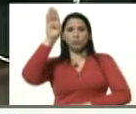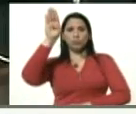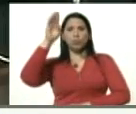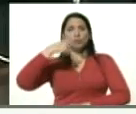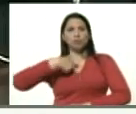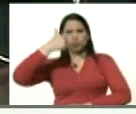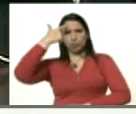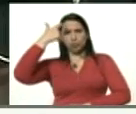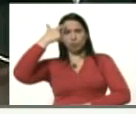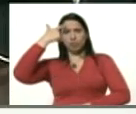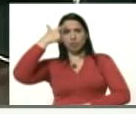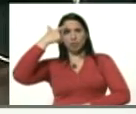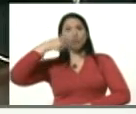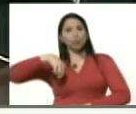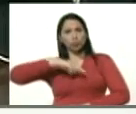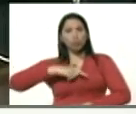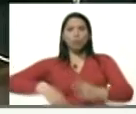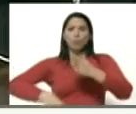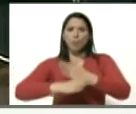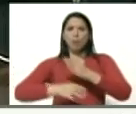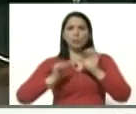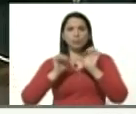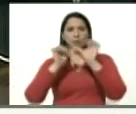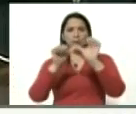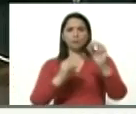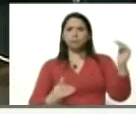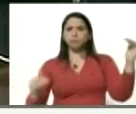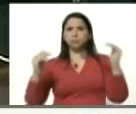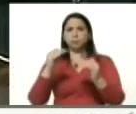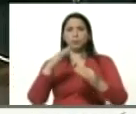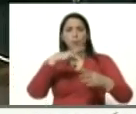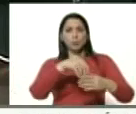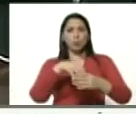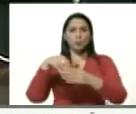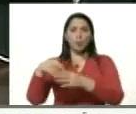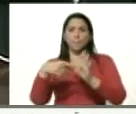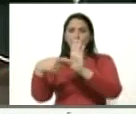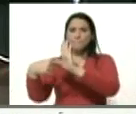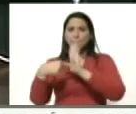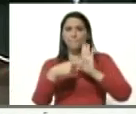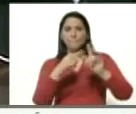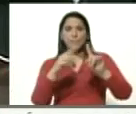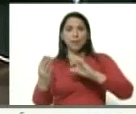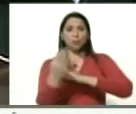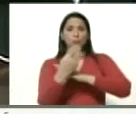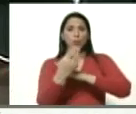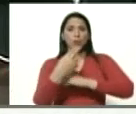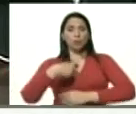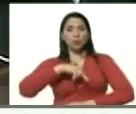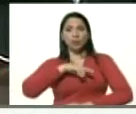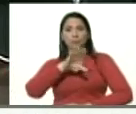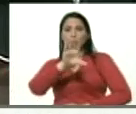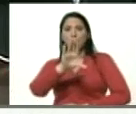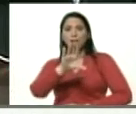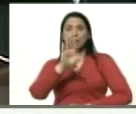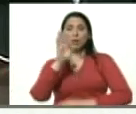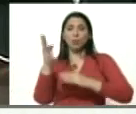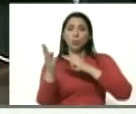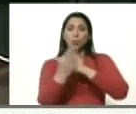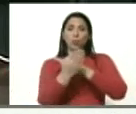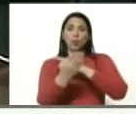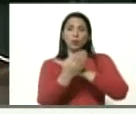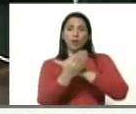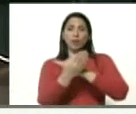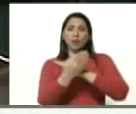sé que vamos a seguir perseverando en una cuarentena ejemplar para cuidar a nuestra patria, cuidarla